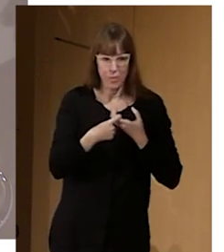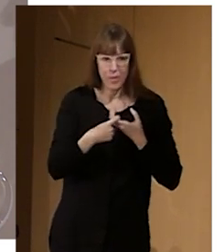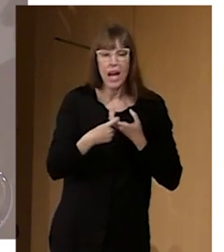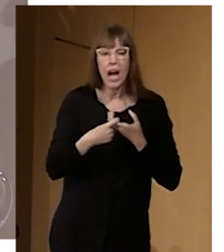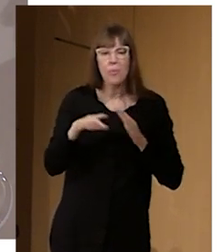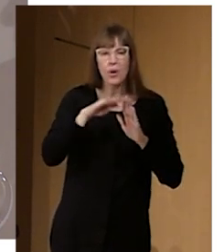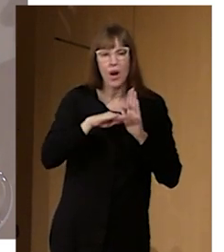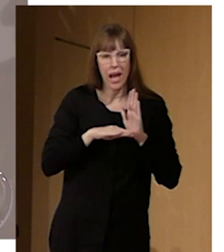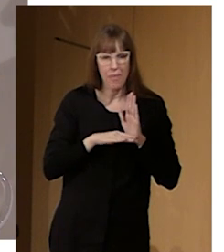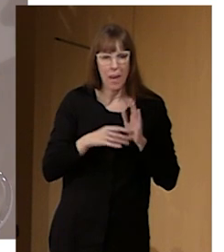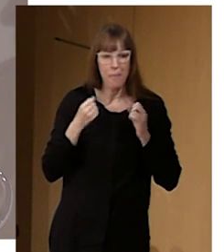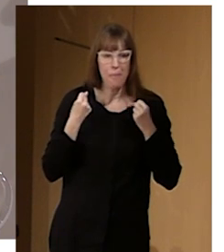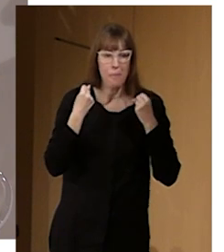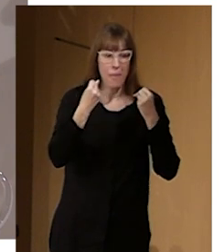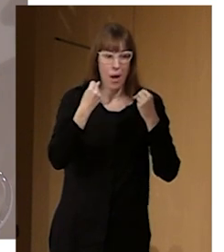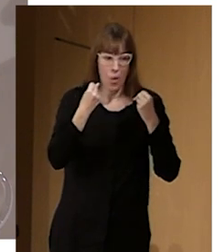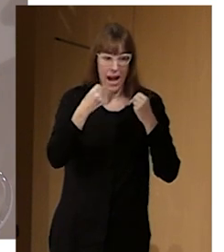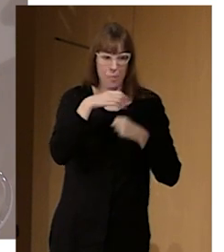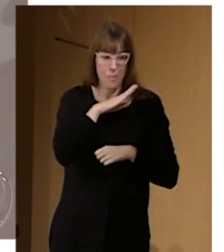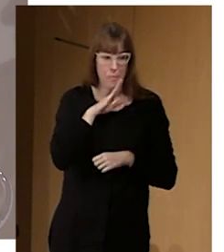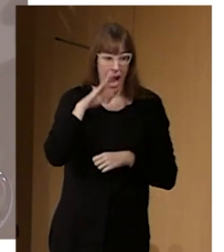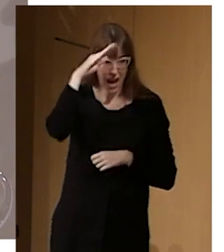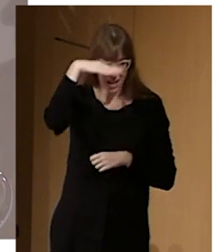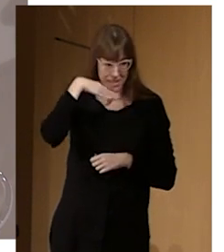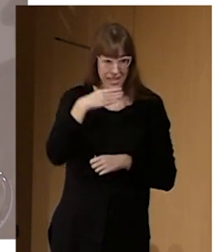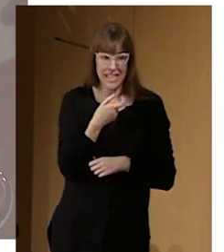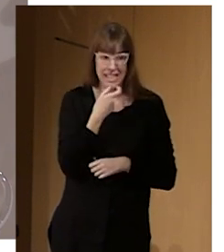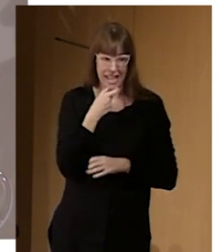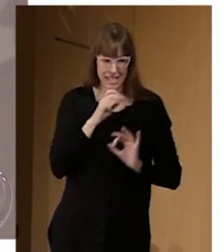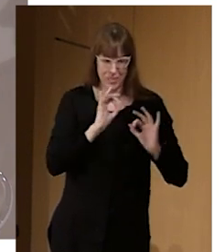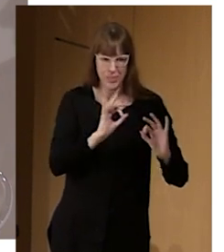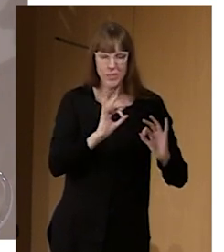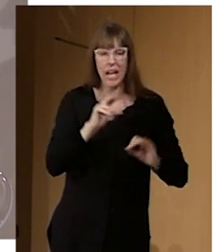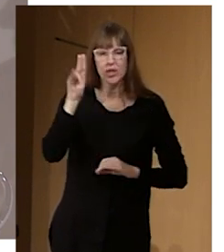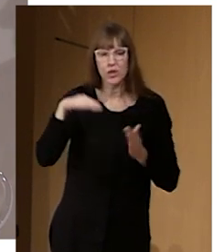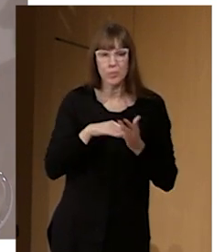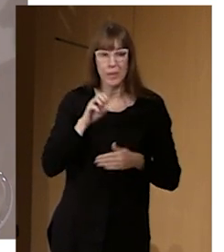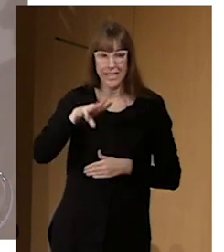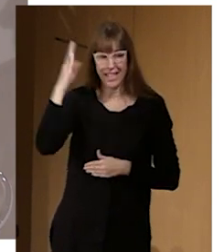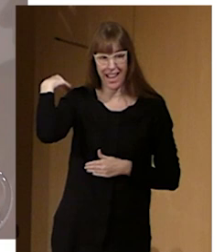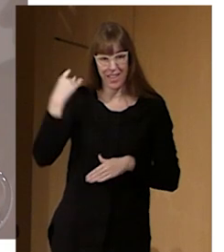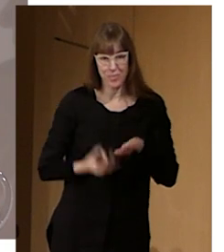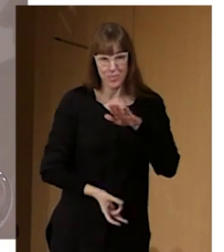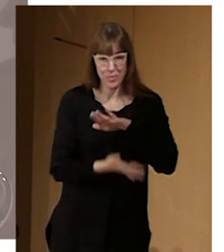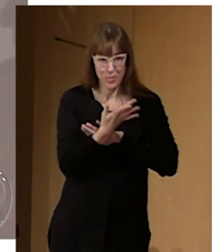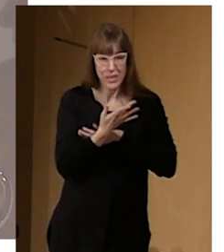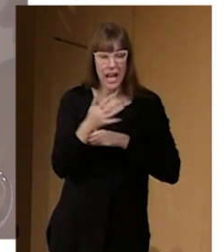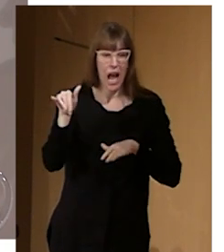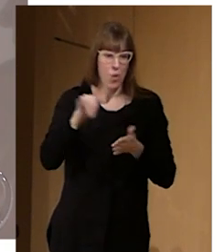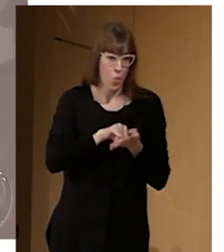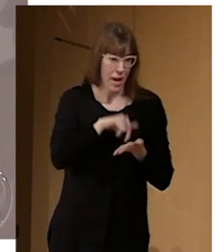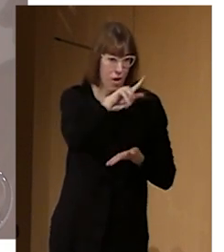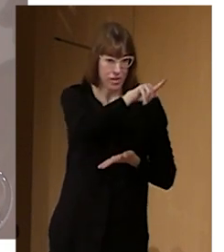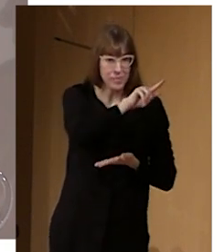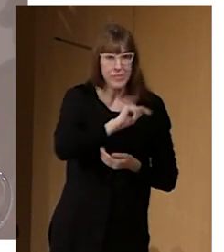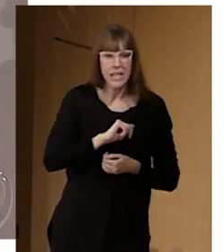parents que es un programa que se creó en 2013 de la mano de fundación ico eh Y el Queens museum de Nueva York eh luego